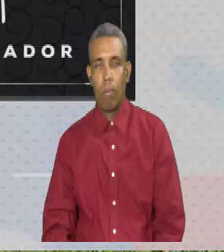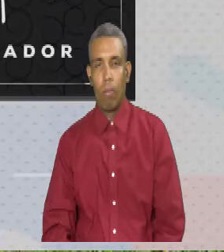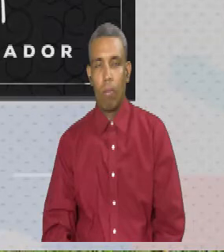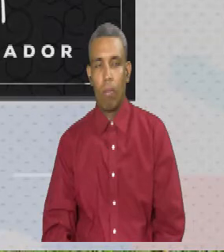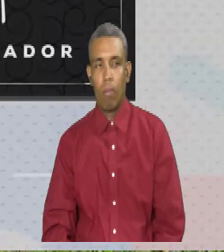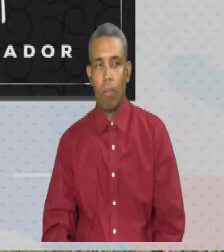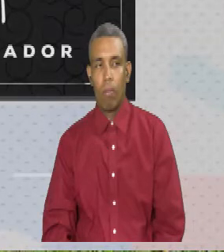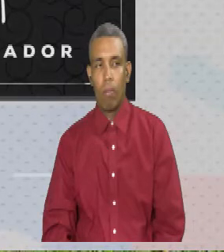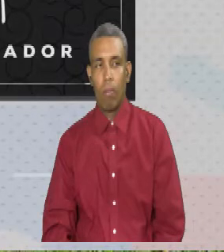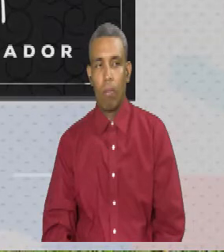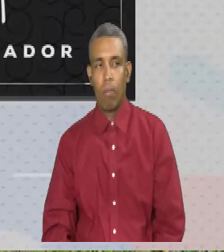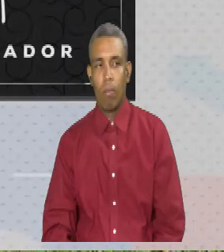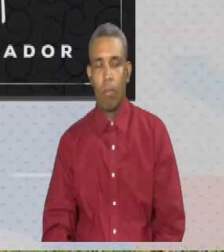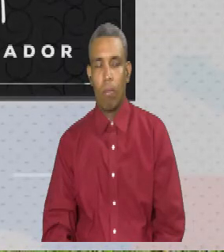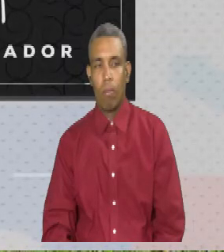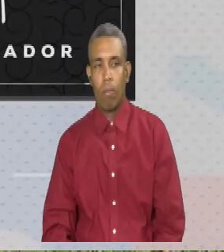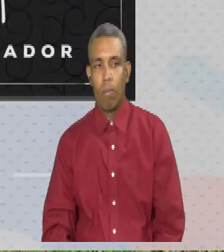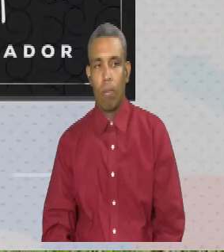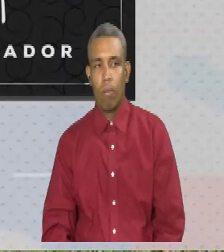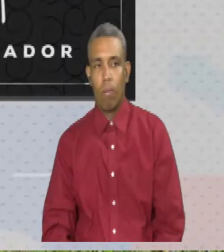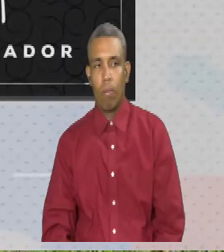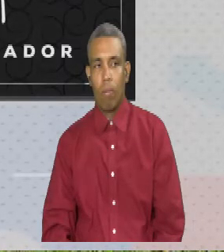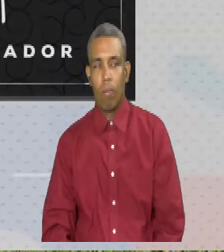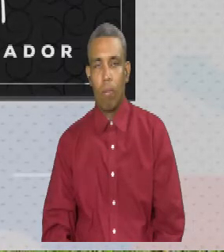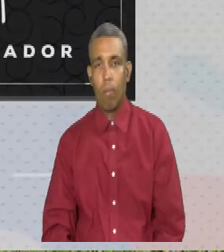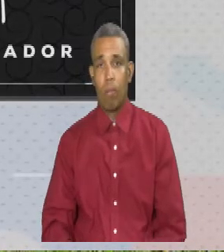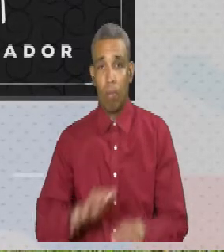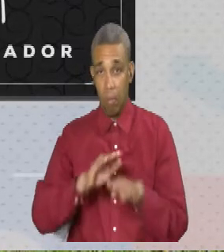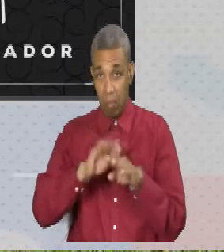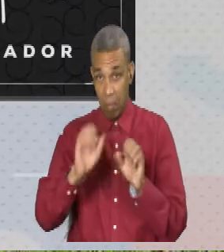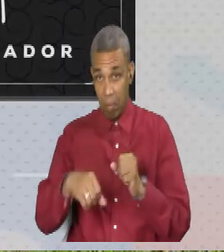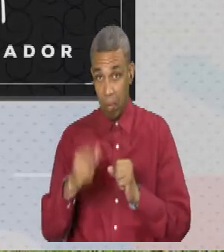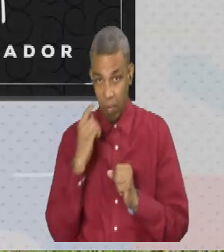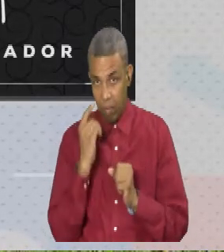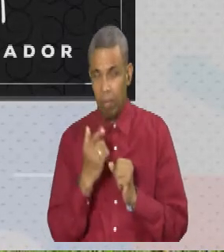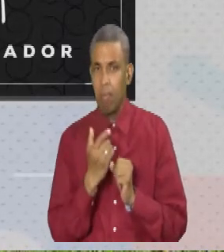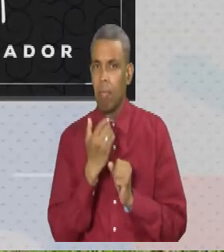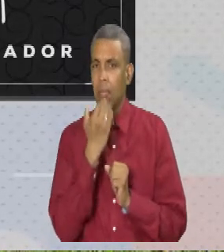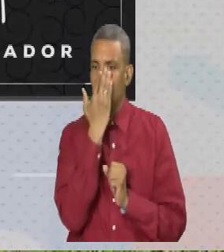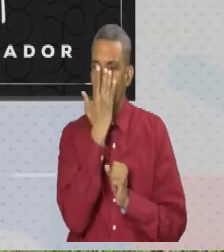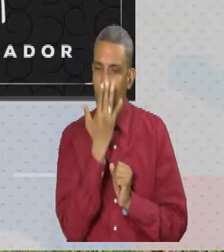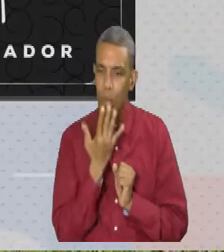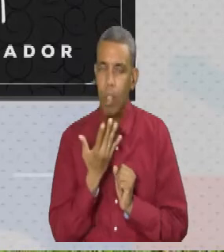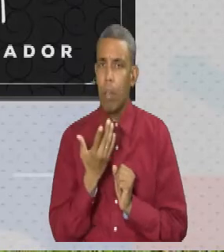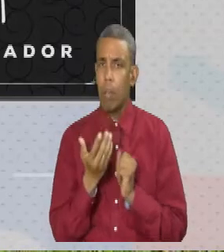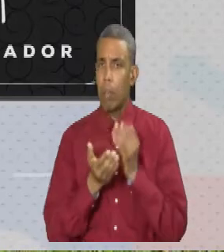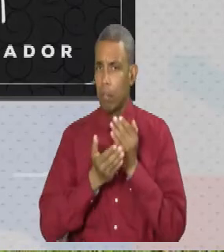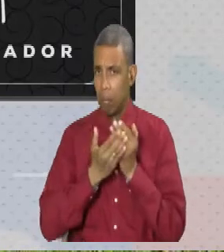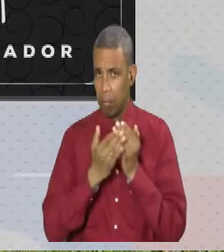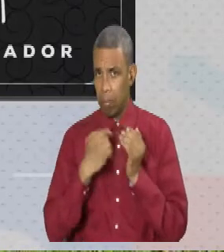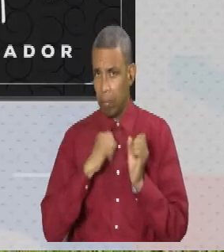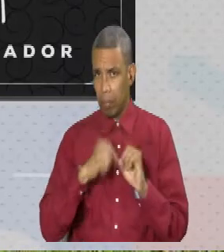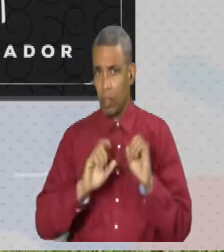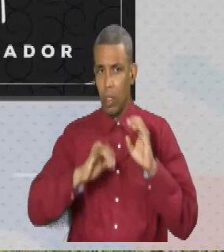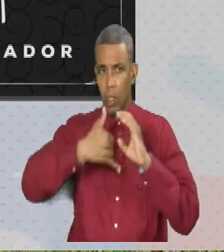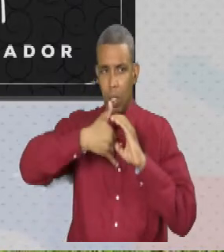Les digo a los televidentes que me pueden contactar al Facebook Ronald Rodríguez Decorador y al celular